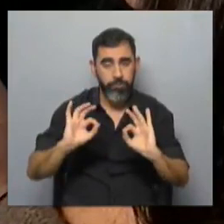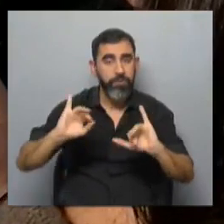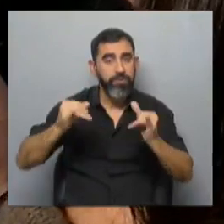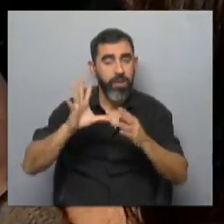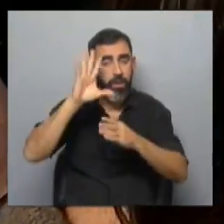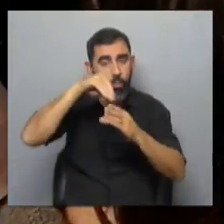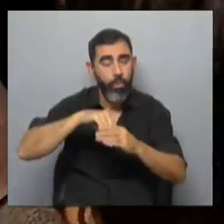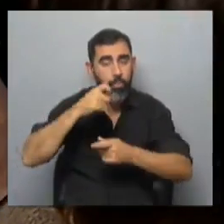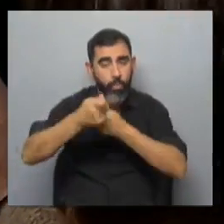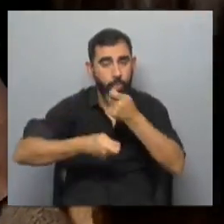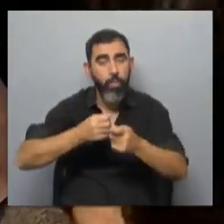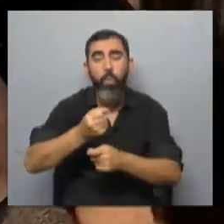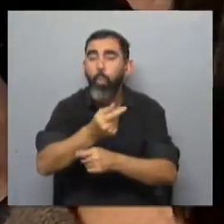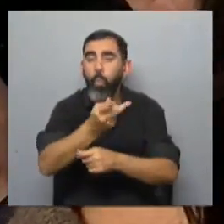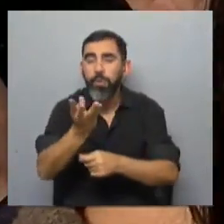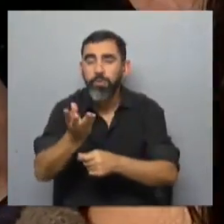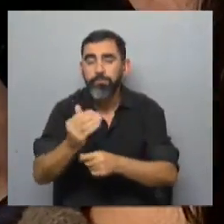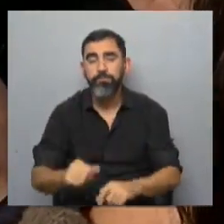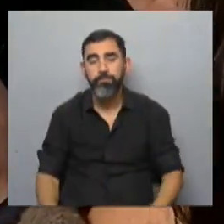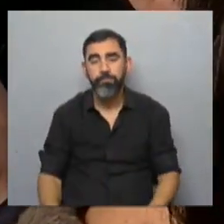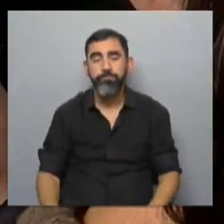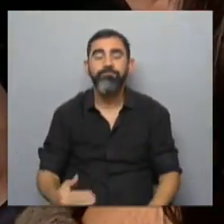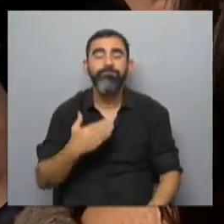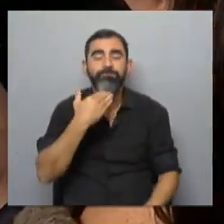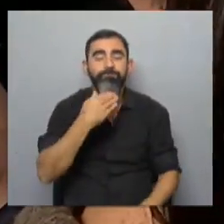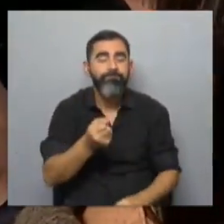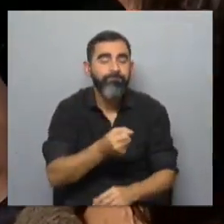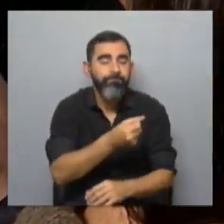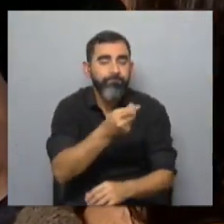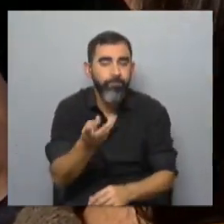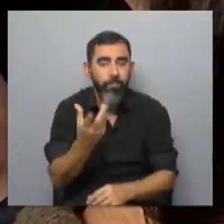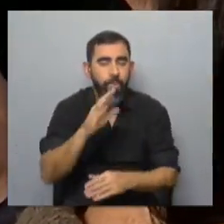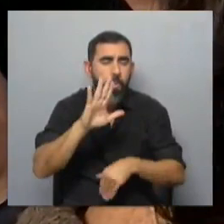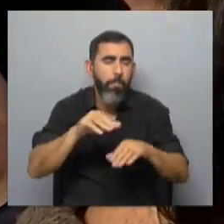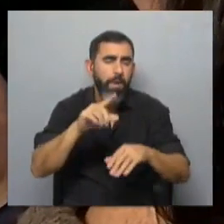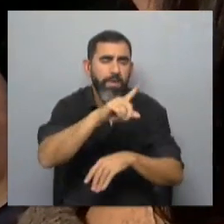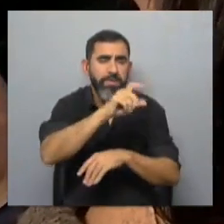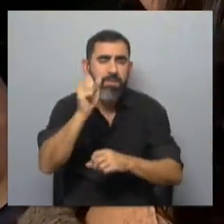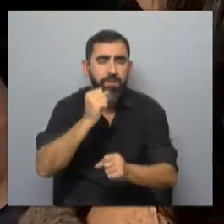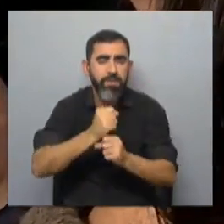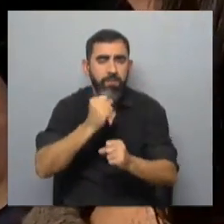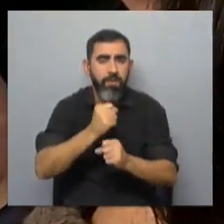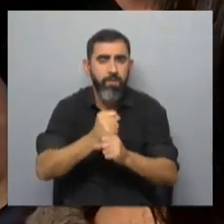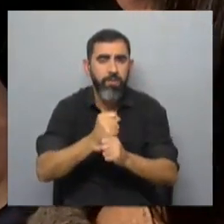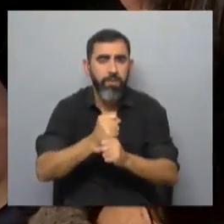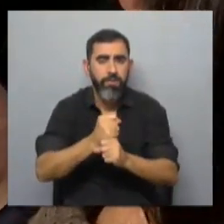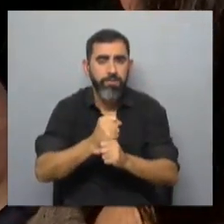están incorporándose. ¿Cuántos? Bueno, no tengo el número, pero hay más de 100 trabajadores no médicos. Te estoy hablando por los números